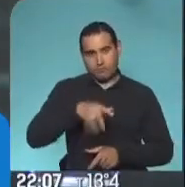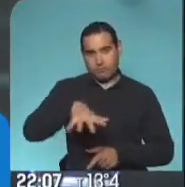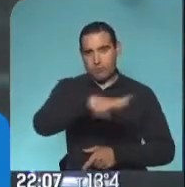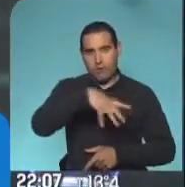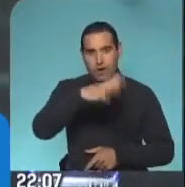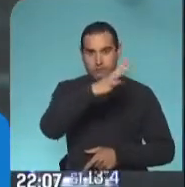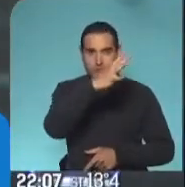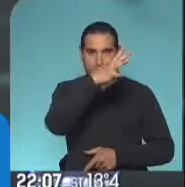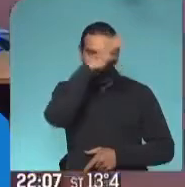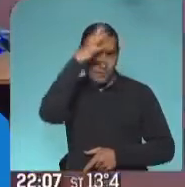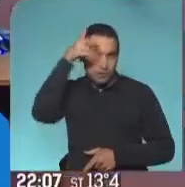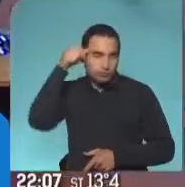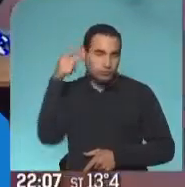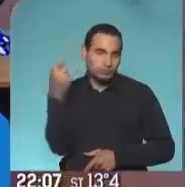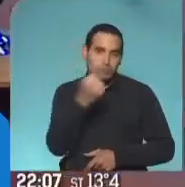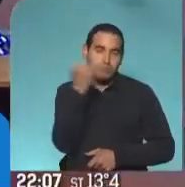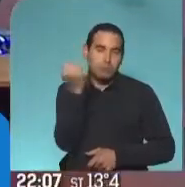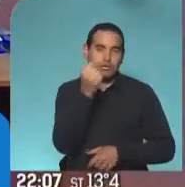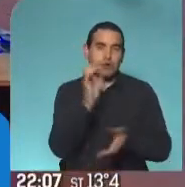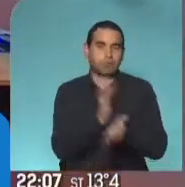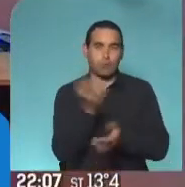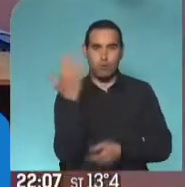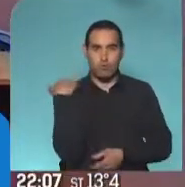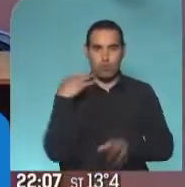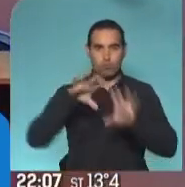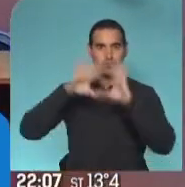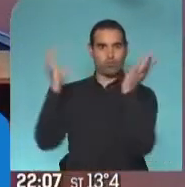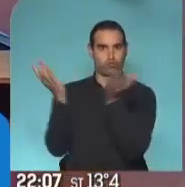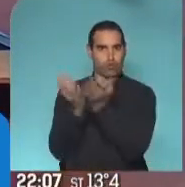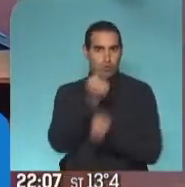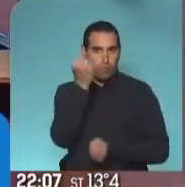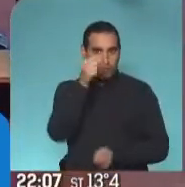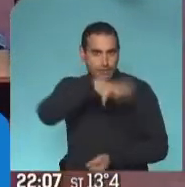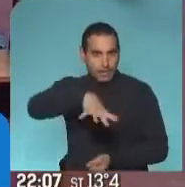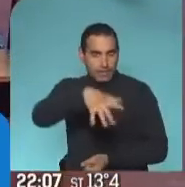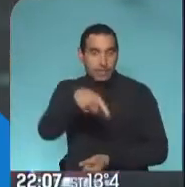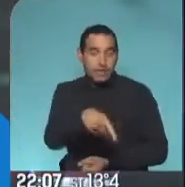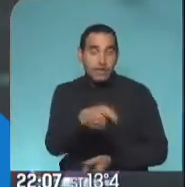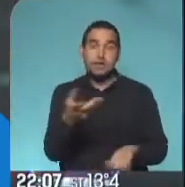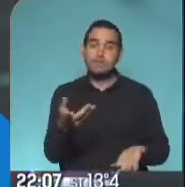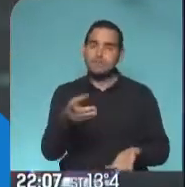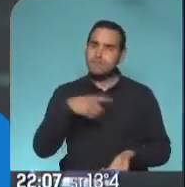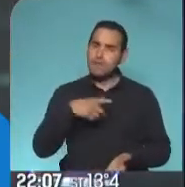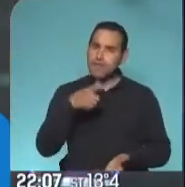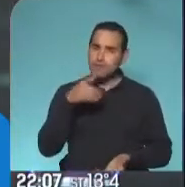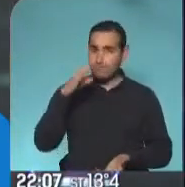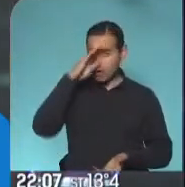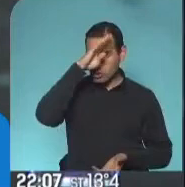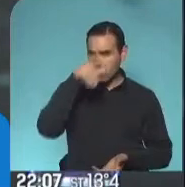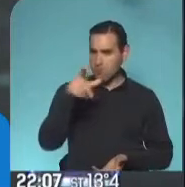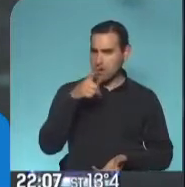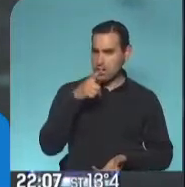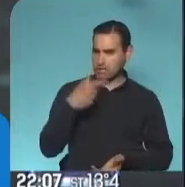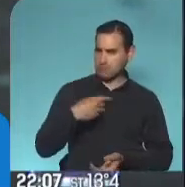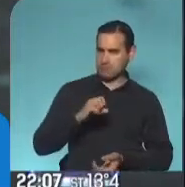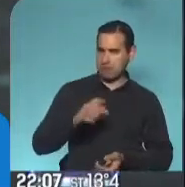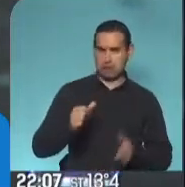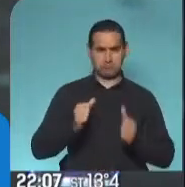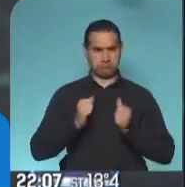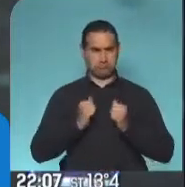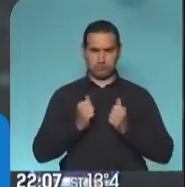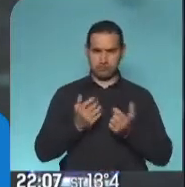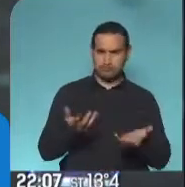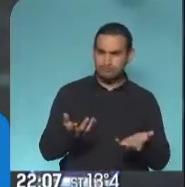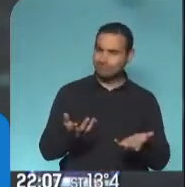mundo, uno de los pulmones del planeta, un punto muy, muy delicado. Entonces me parece que por ahí la actitud de Bolsonaro, que parece todo costo si uno lo mira desde